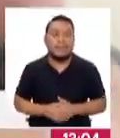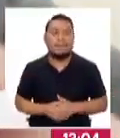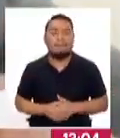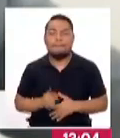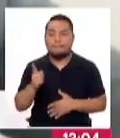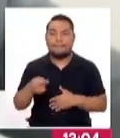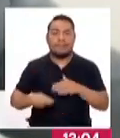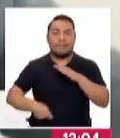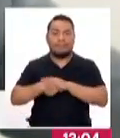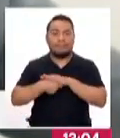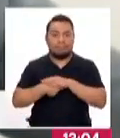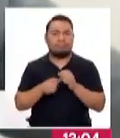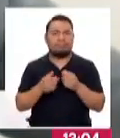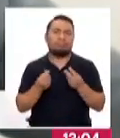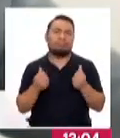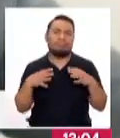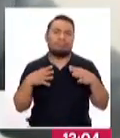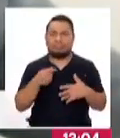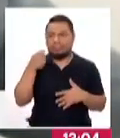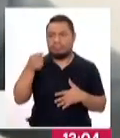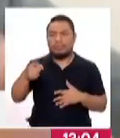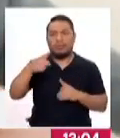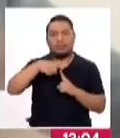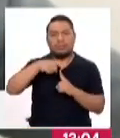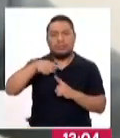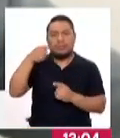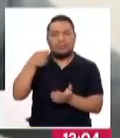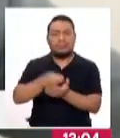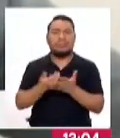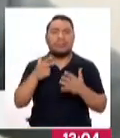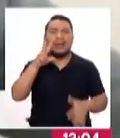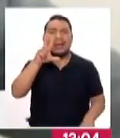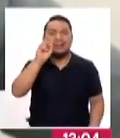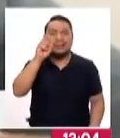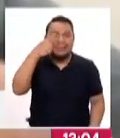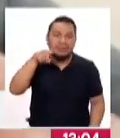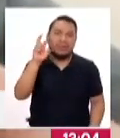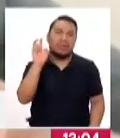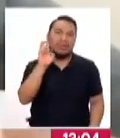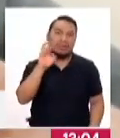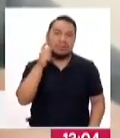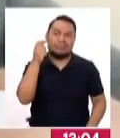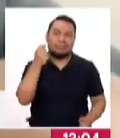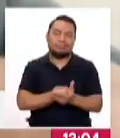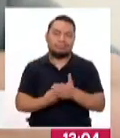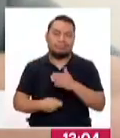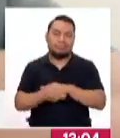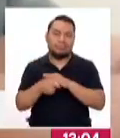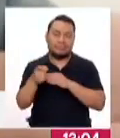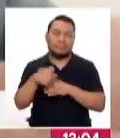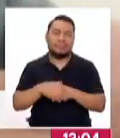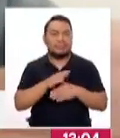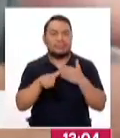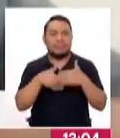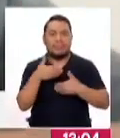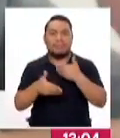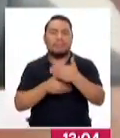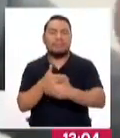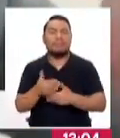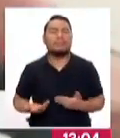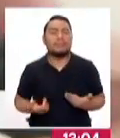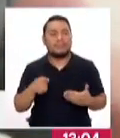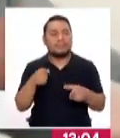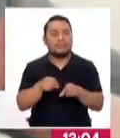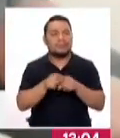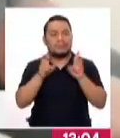pago de enormes sumas de dinero que en el caso del señor Toledo superaron los treinta millones de dólares a partir de Ello hay todo un proceso que se vincula no